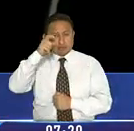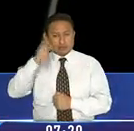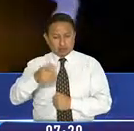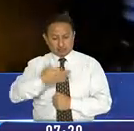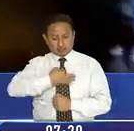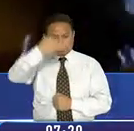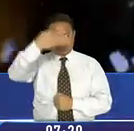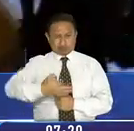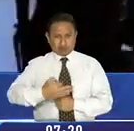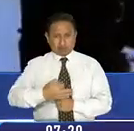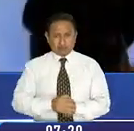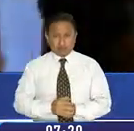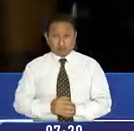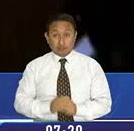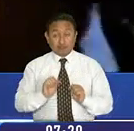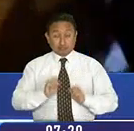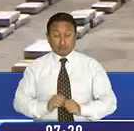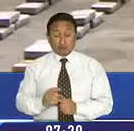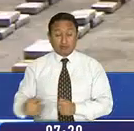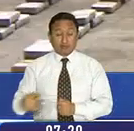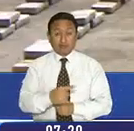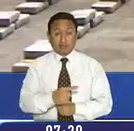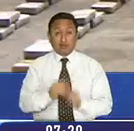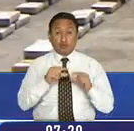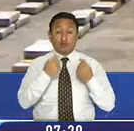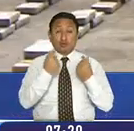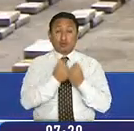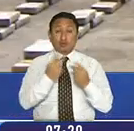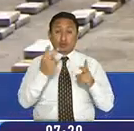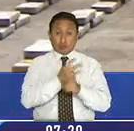golpes duros a las estructuras económicas de las